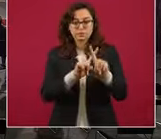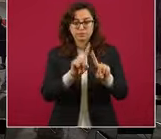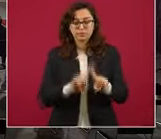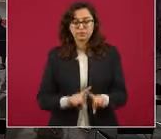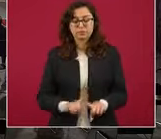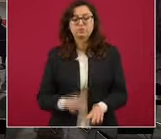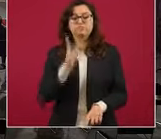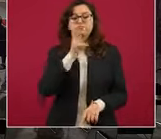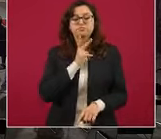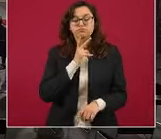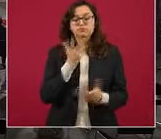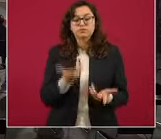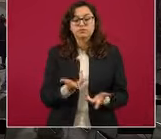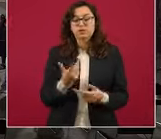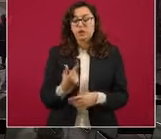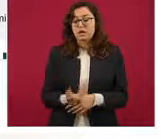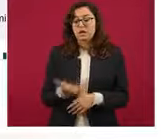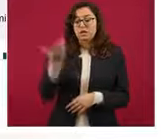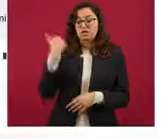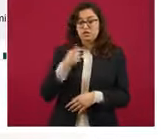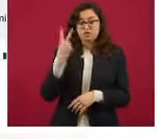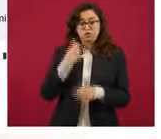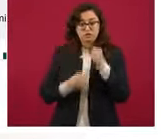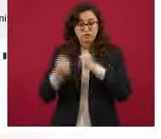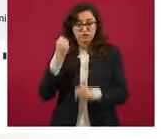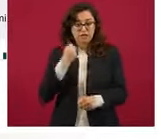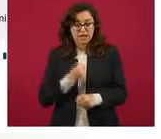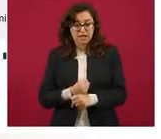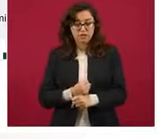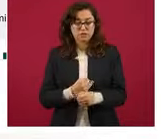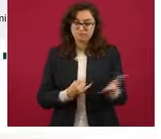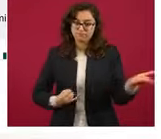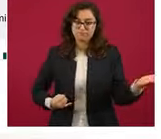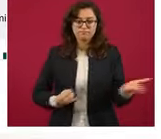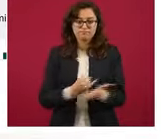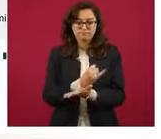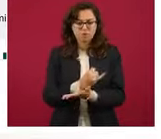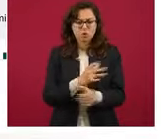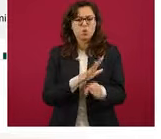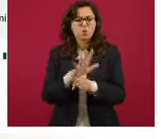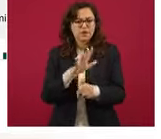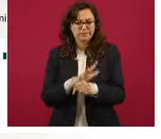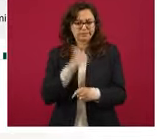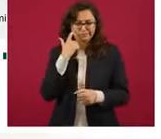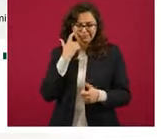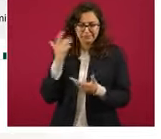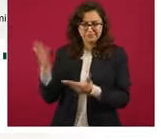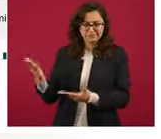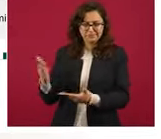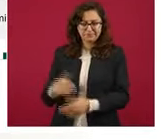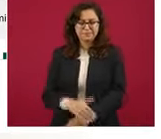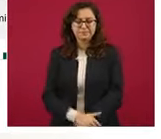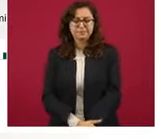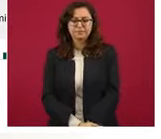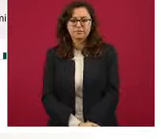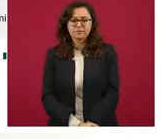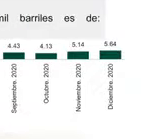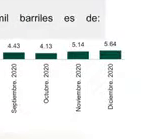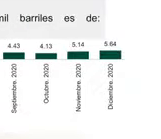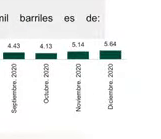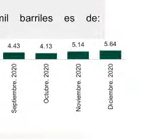21 de diciembre, que se tomó la determinación por parte del Ejecutivo de emprender una lucha frontal contra el